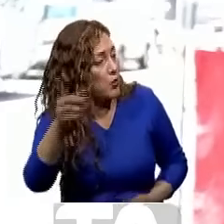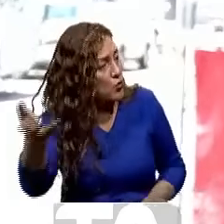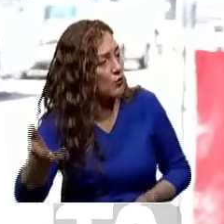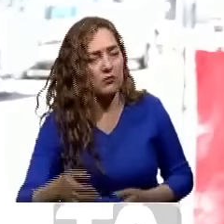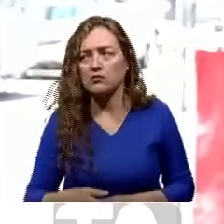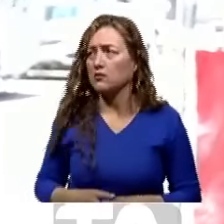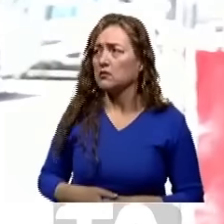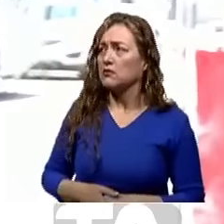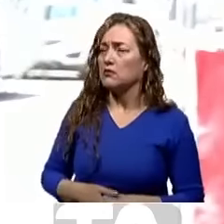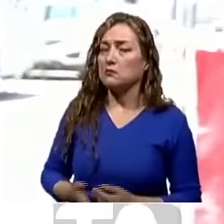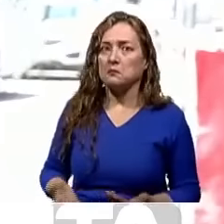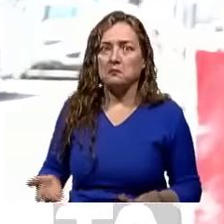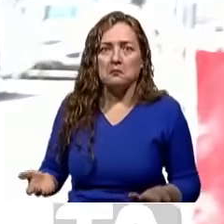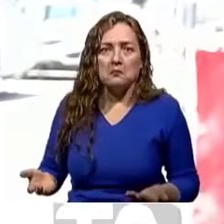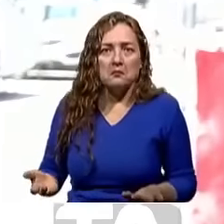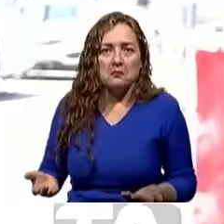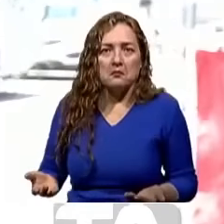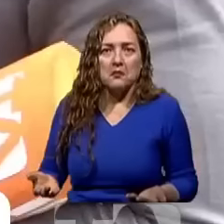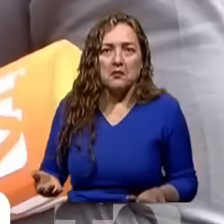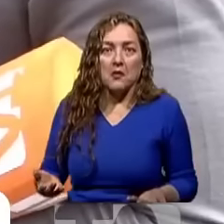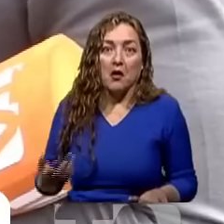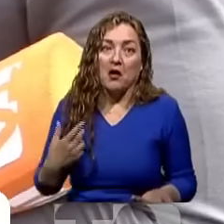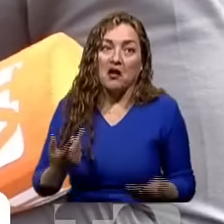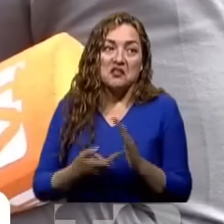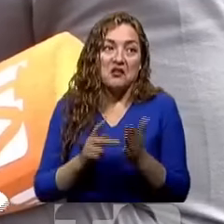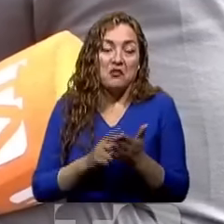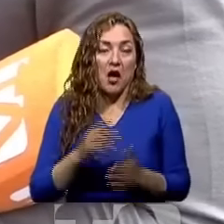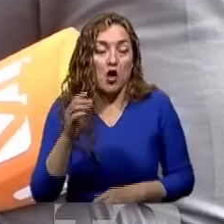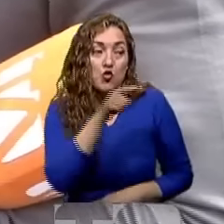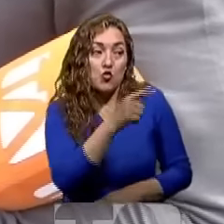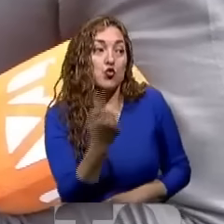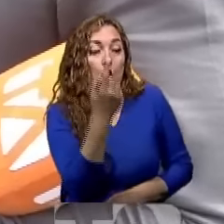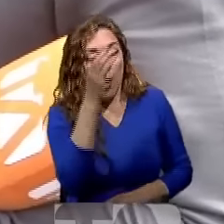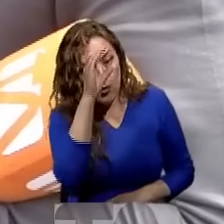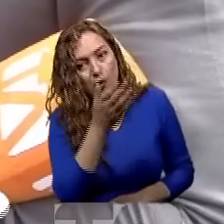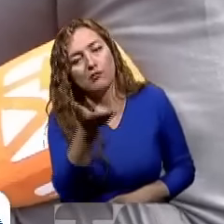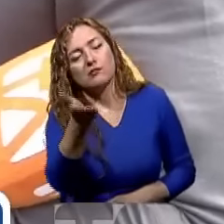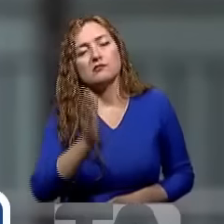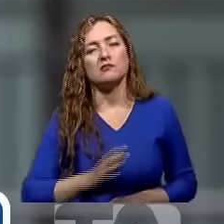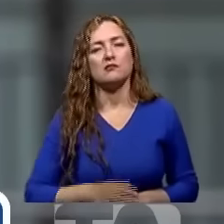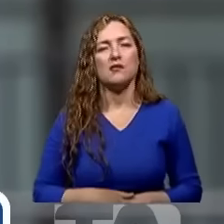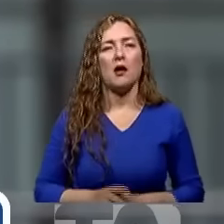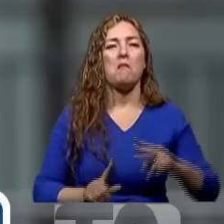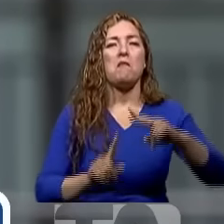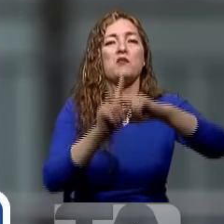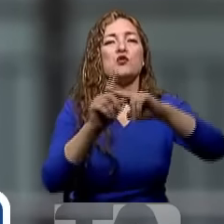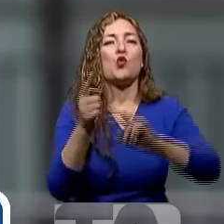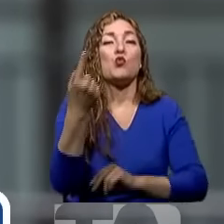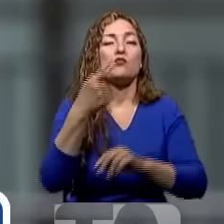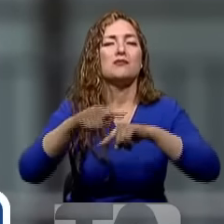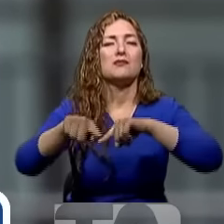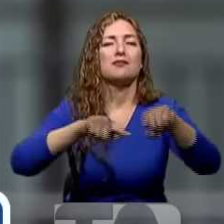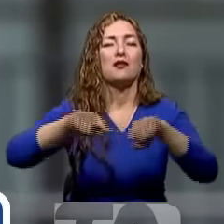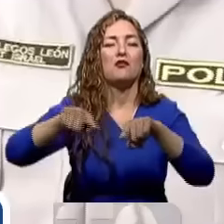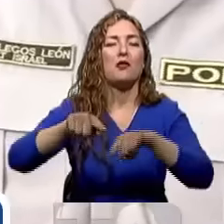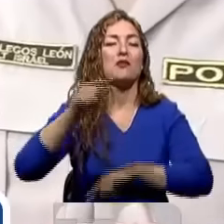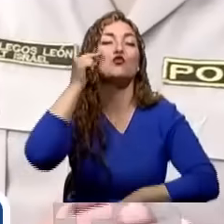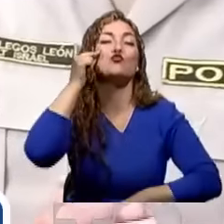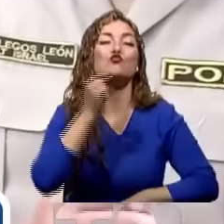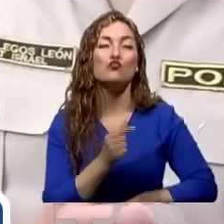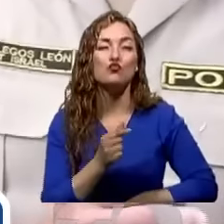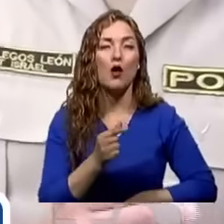ahí. Básicamente me dijeron busque sola. La Policía Nacional aclara que se trata de un caso aislado. El jefe del circuito La Mariscal explica